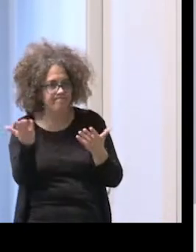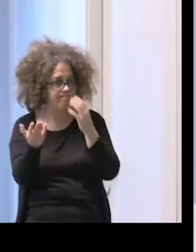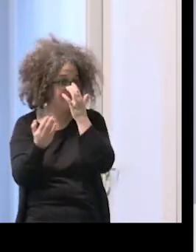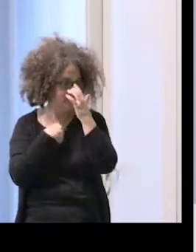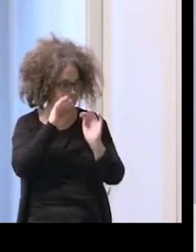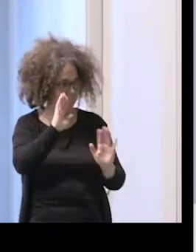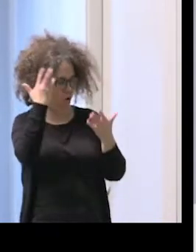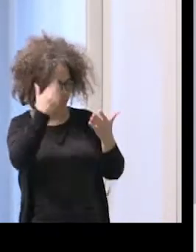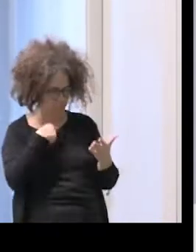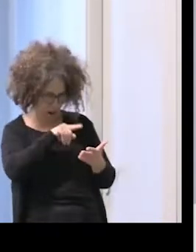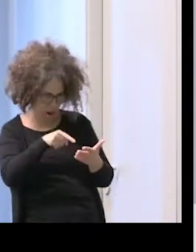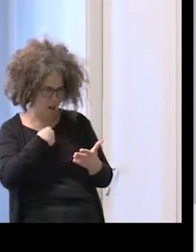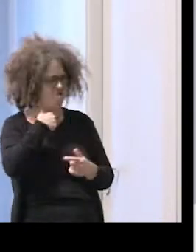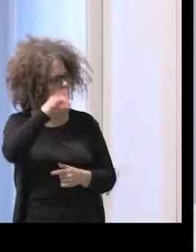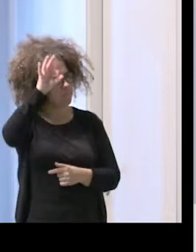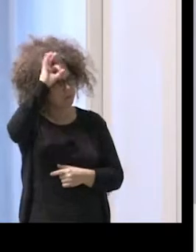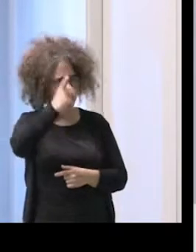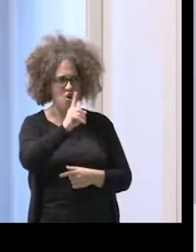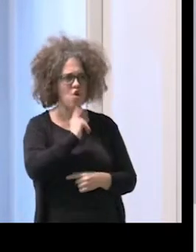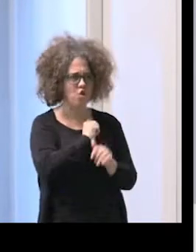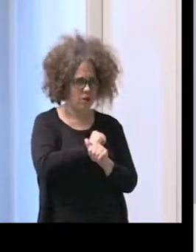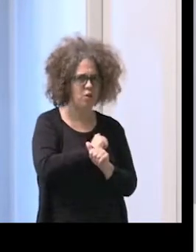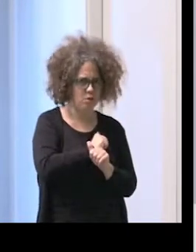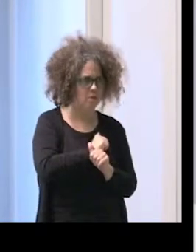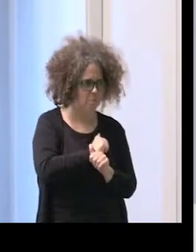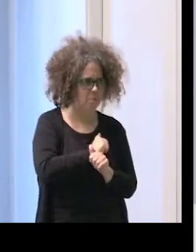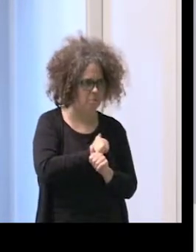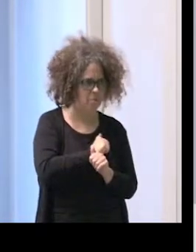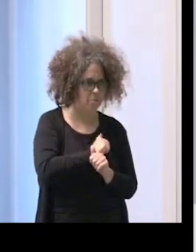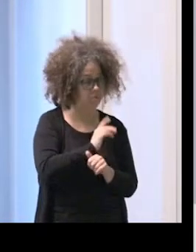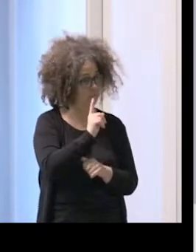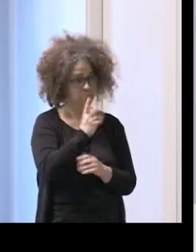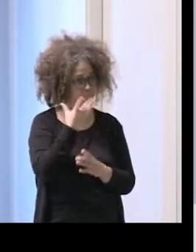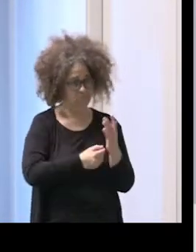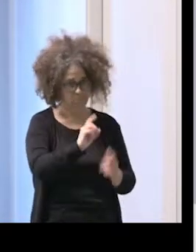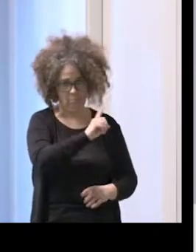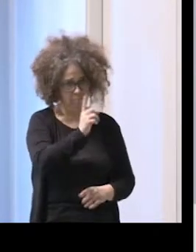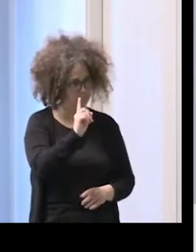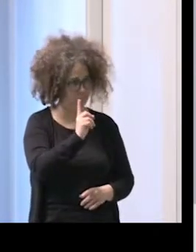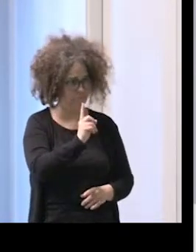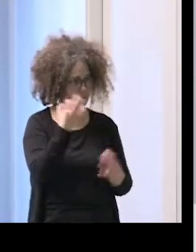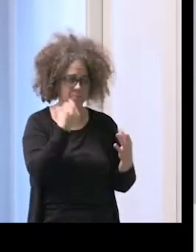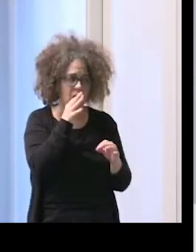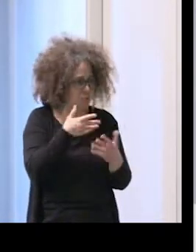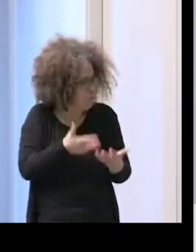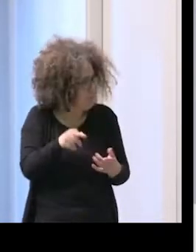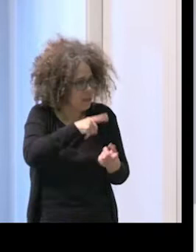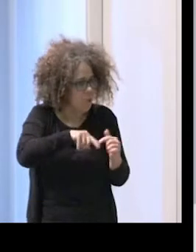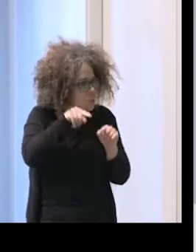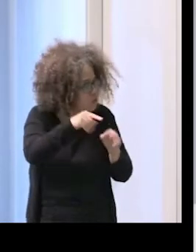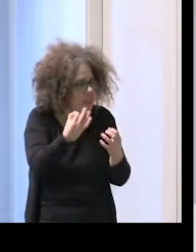que dice, bueno, yo no me quiero implantar porque quiero que me pongan células madres. No, es un error. Hoy en día usted tiene que tomar la